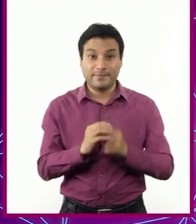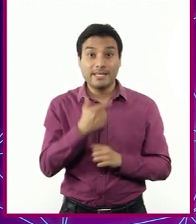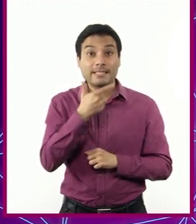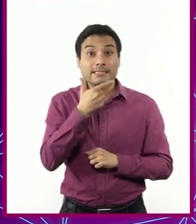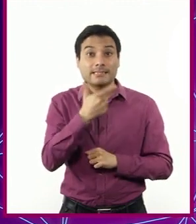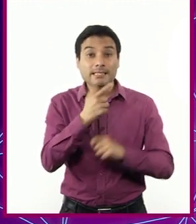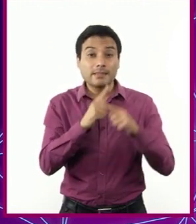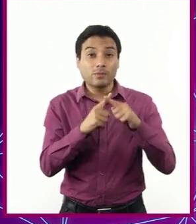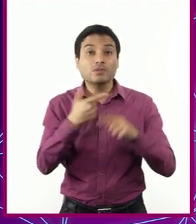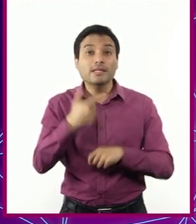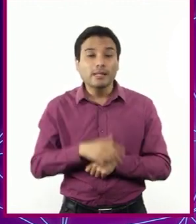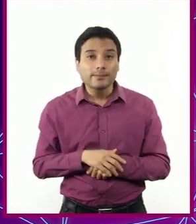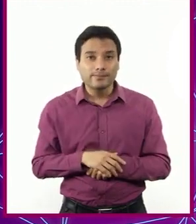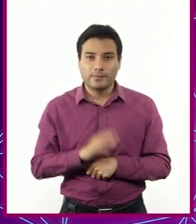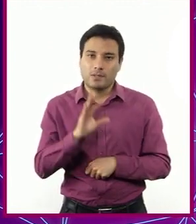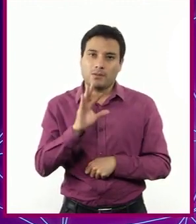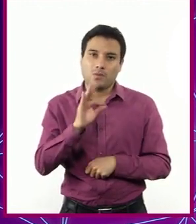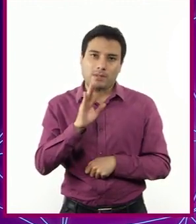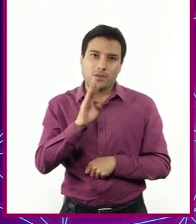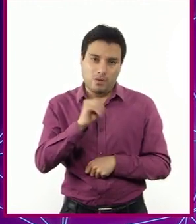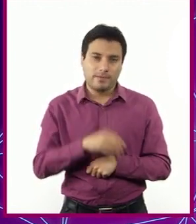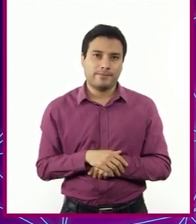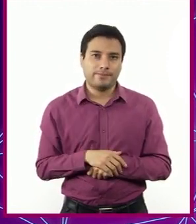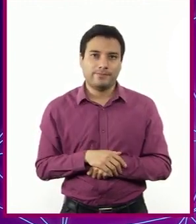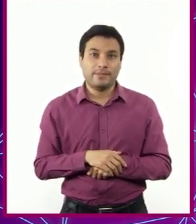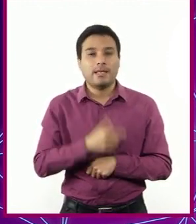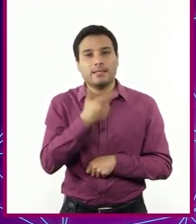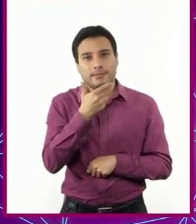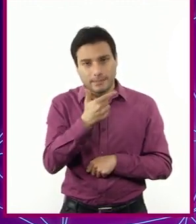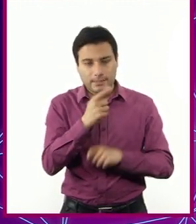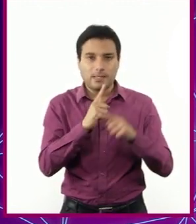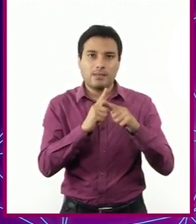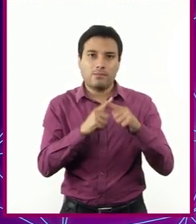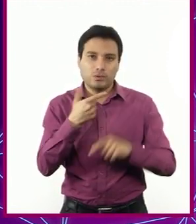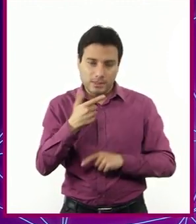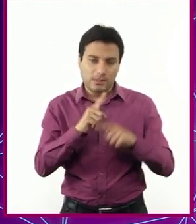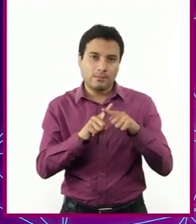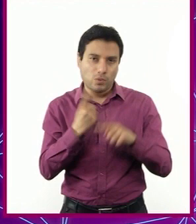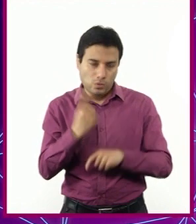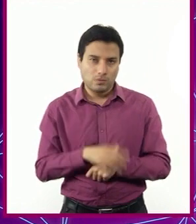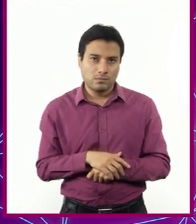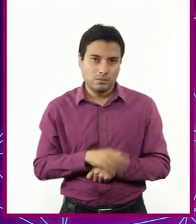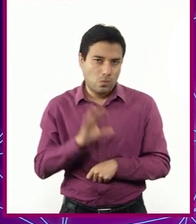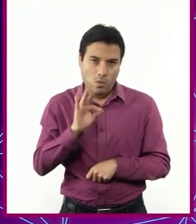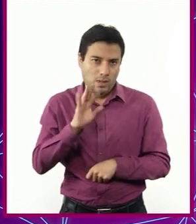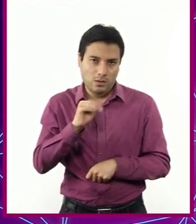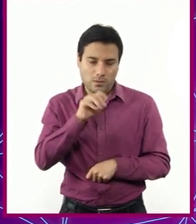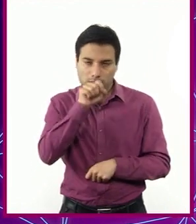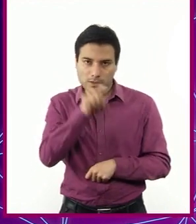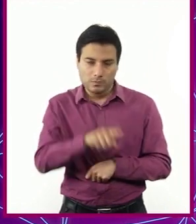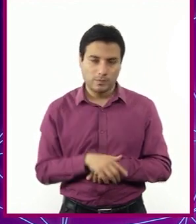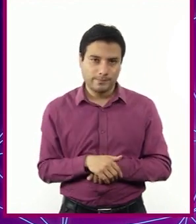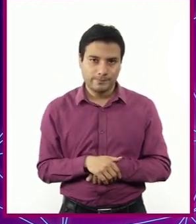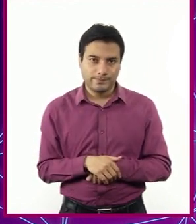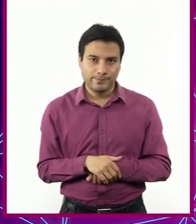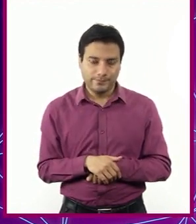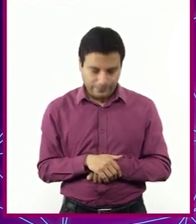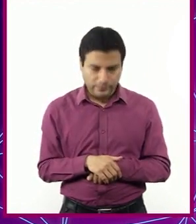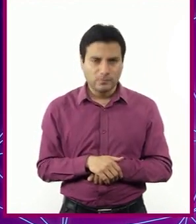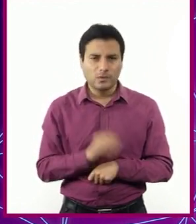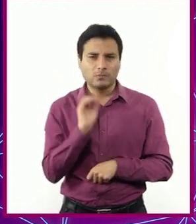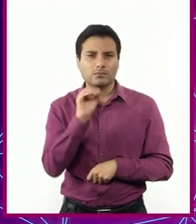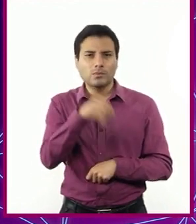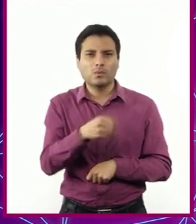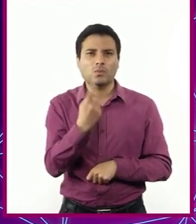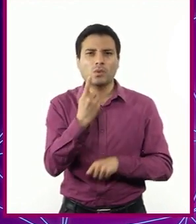es 49, nos da igual a 7 por 7 por 1, que también es 49. Incluimos el 1 para que